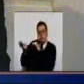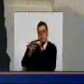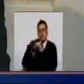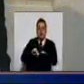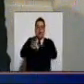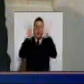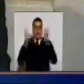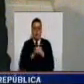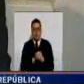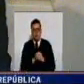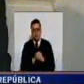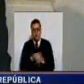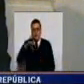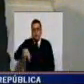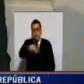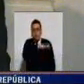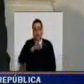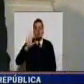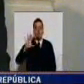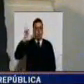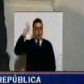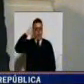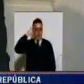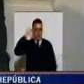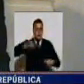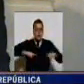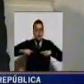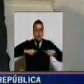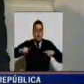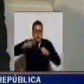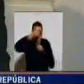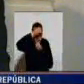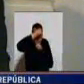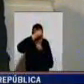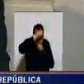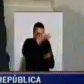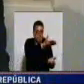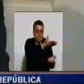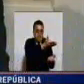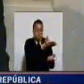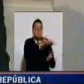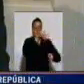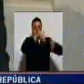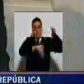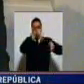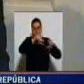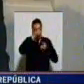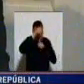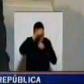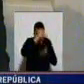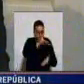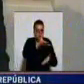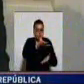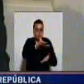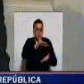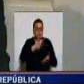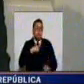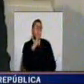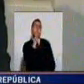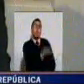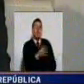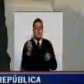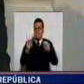Todas las autoridades públicas se encuentran obligadas a acatar el precedente judicial dictado por las altas